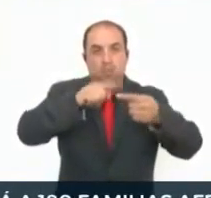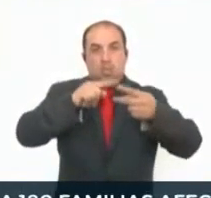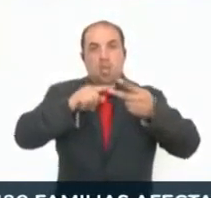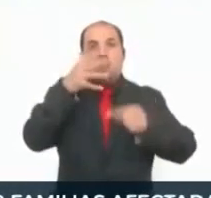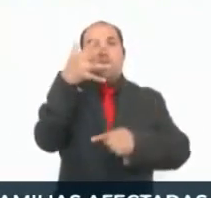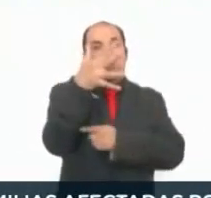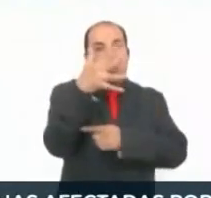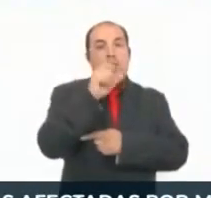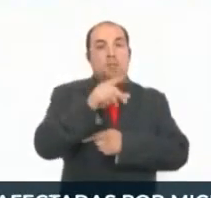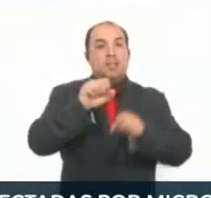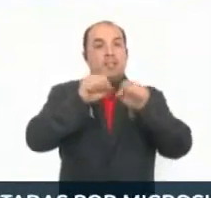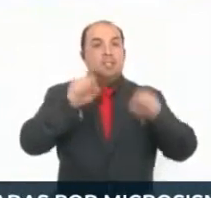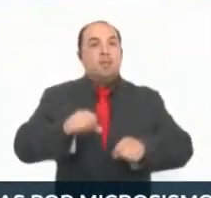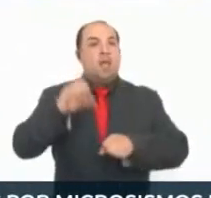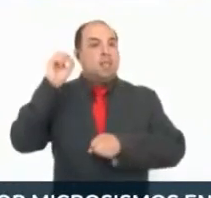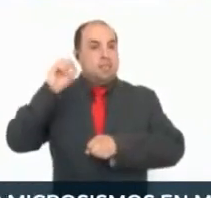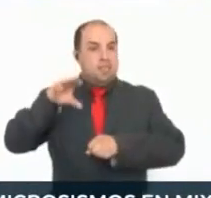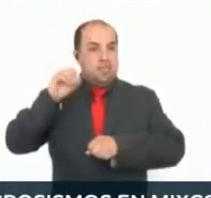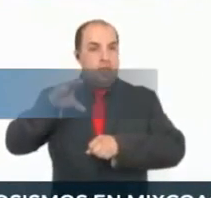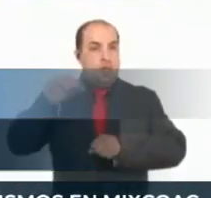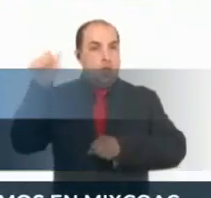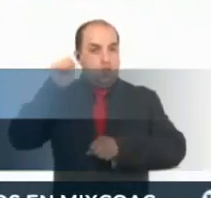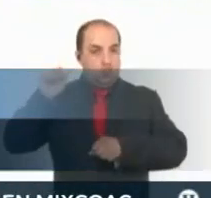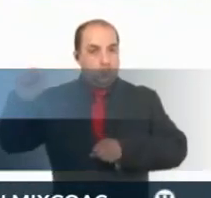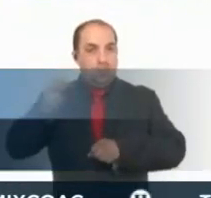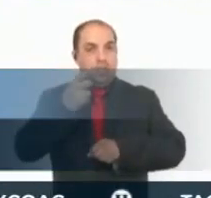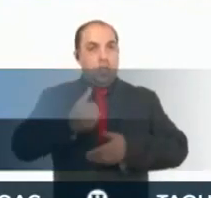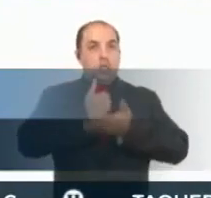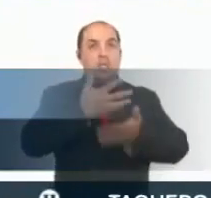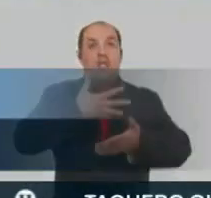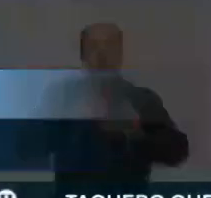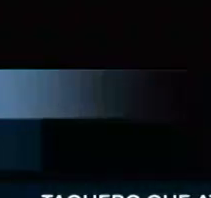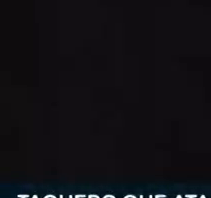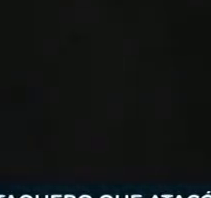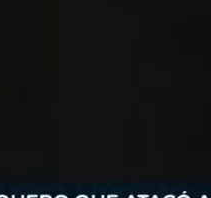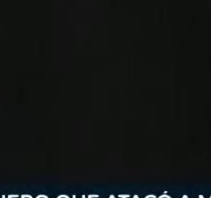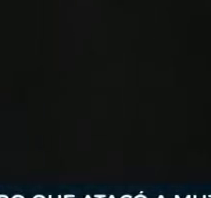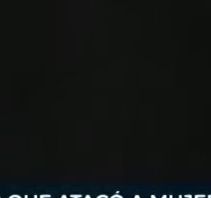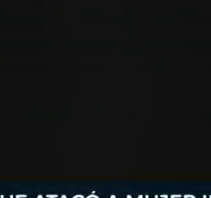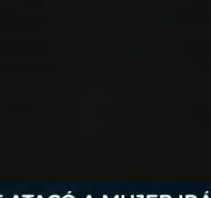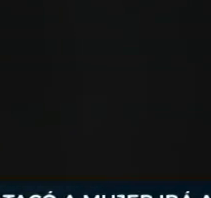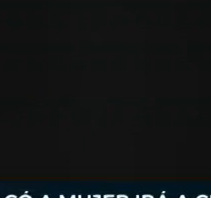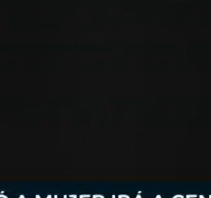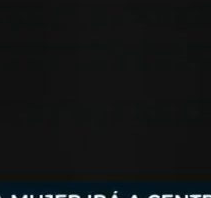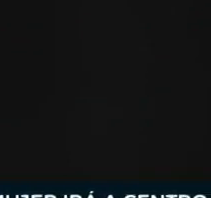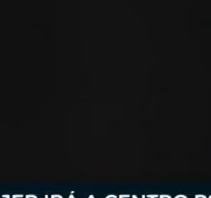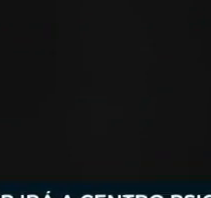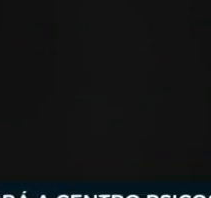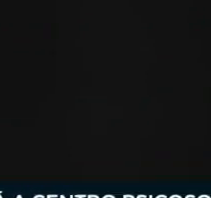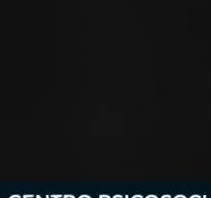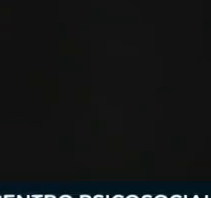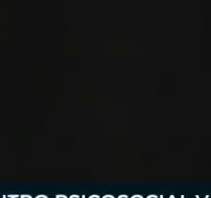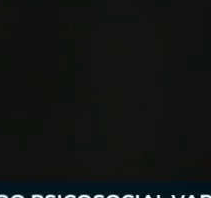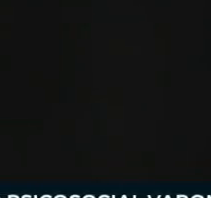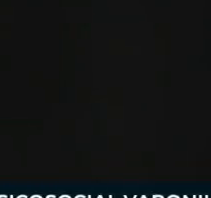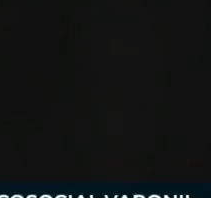audio. Esto nos ha ayudado mucho a generar nuevas condiciones. La secretaria de las mujeres dio un balance de la atención a